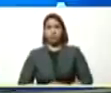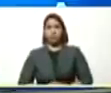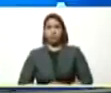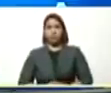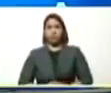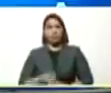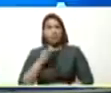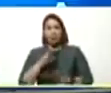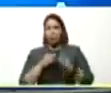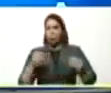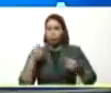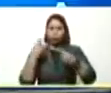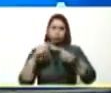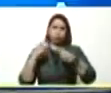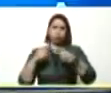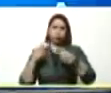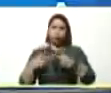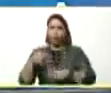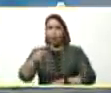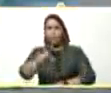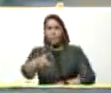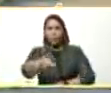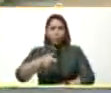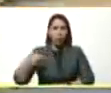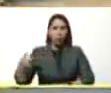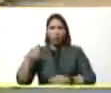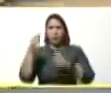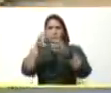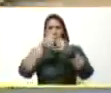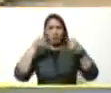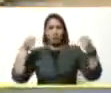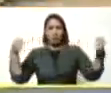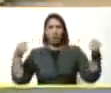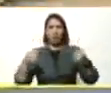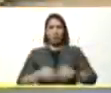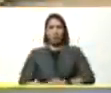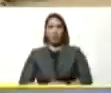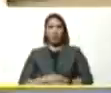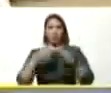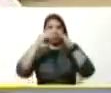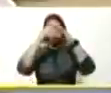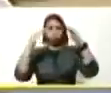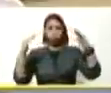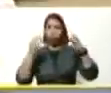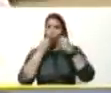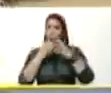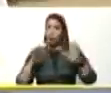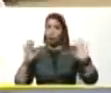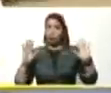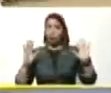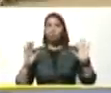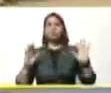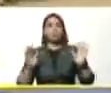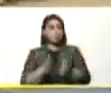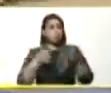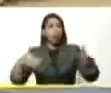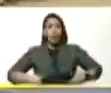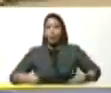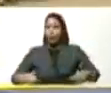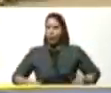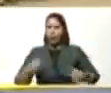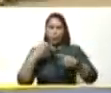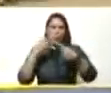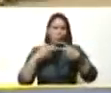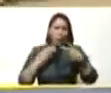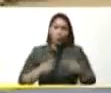todo el equipamiento, las puertas, las ventanas, techo. Bueno, tremendo esfuerzo logístico en